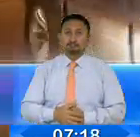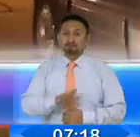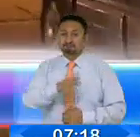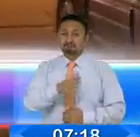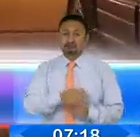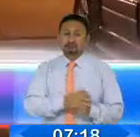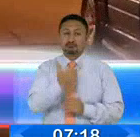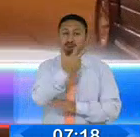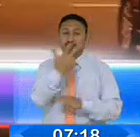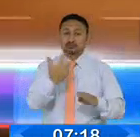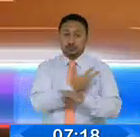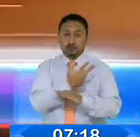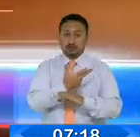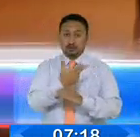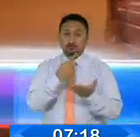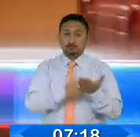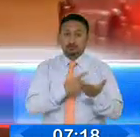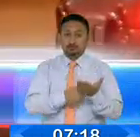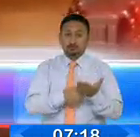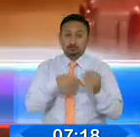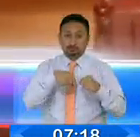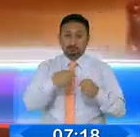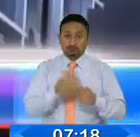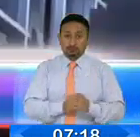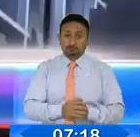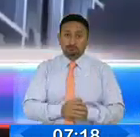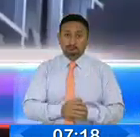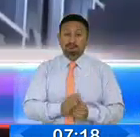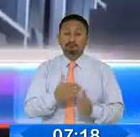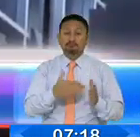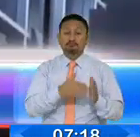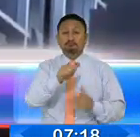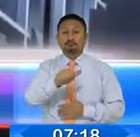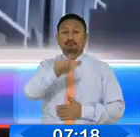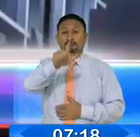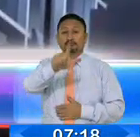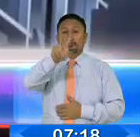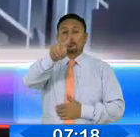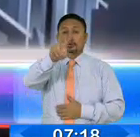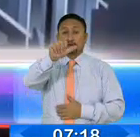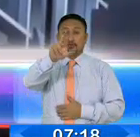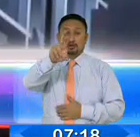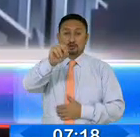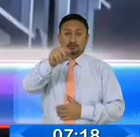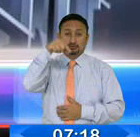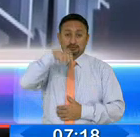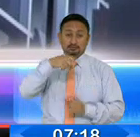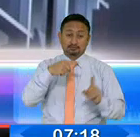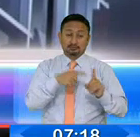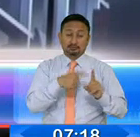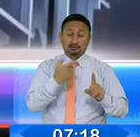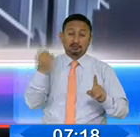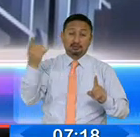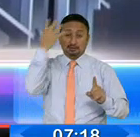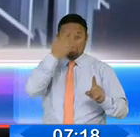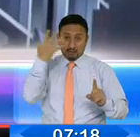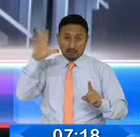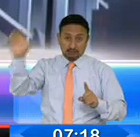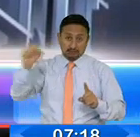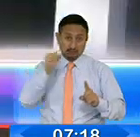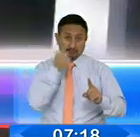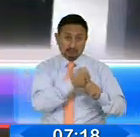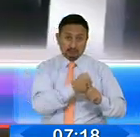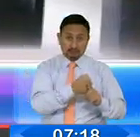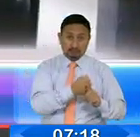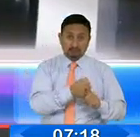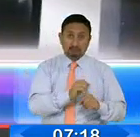Aproximadamente 3 horas duró la audiencia de formulación de cargos contra Álvaro Cagua, alias Alvarito, quien fue detenido en la provincia de Esmeraldas